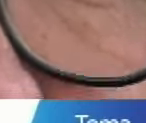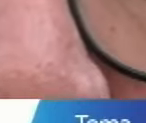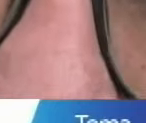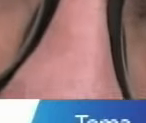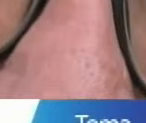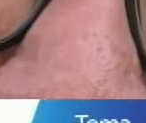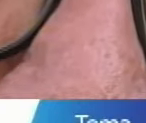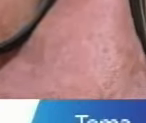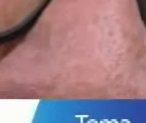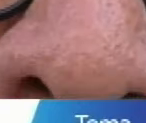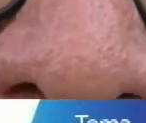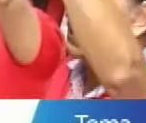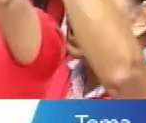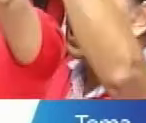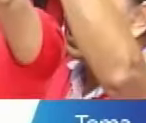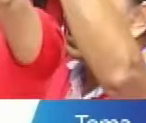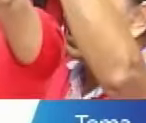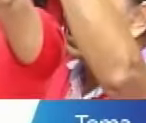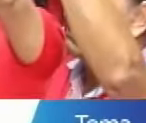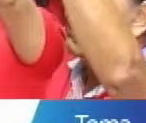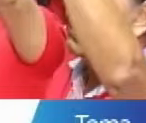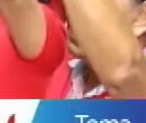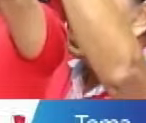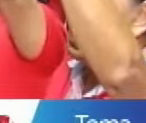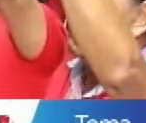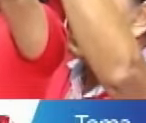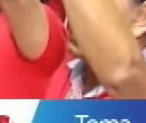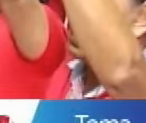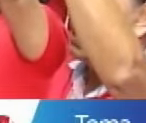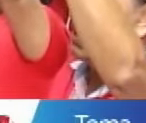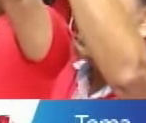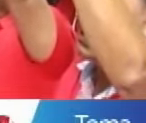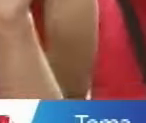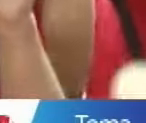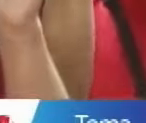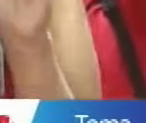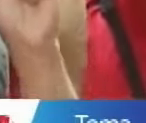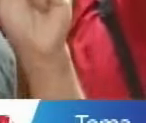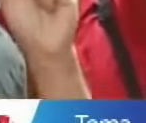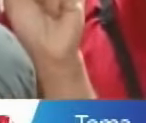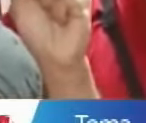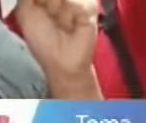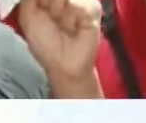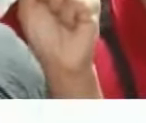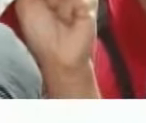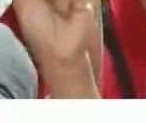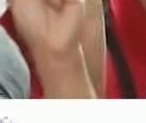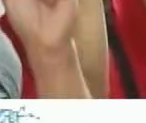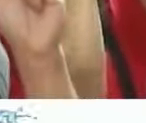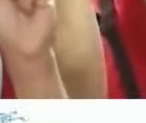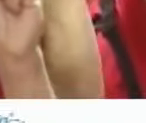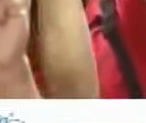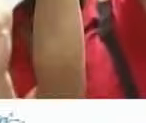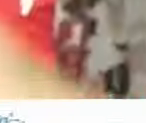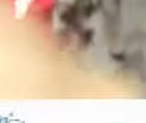Eugenio Chicas ya no es parte del FMLN. Conozca qué dijo el exfuncionario sobre su expulsión del partido de izquierda.